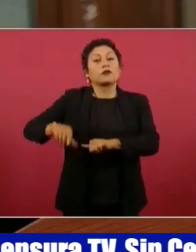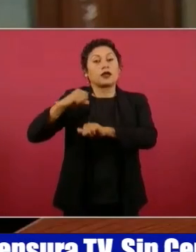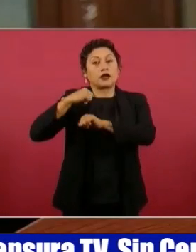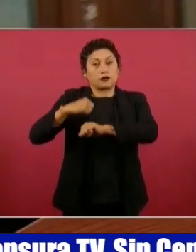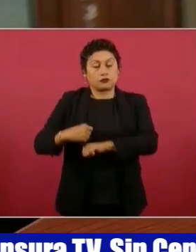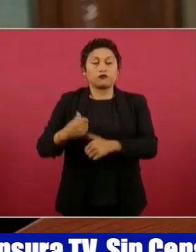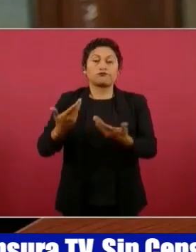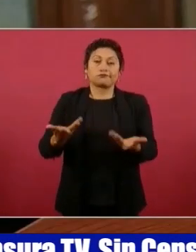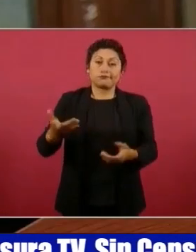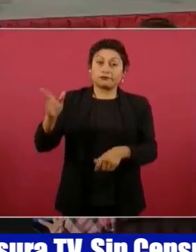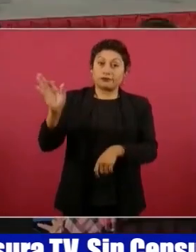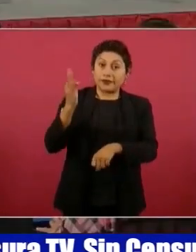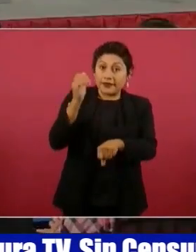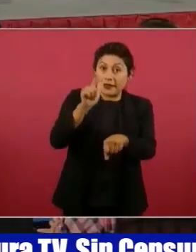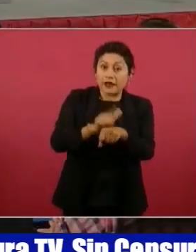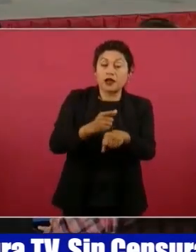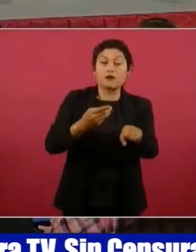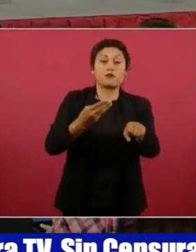gobiernos municipales y